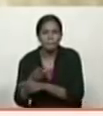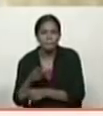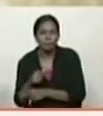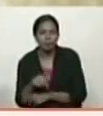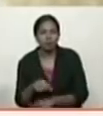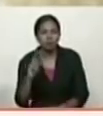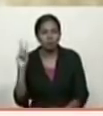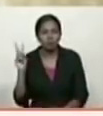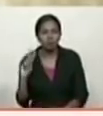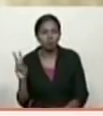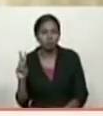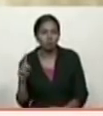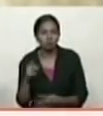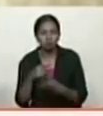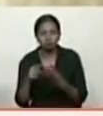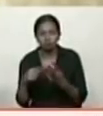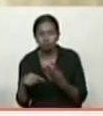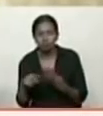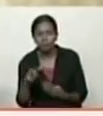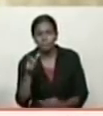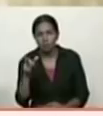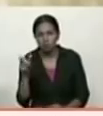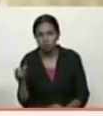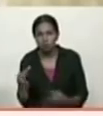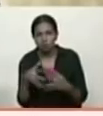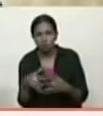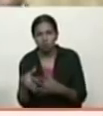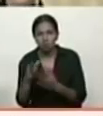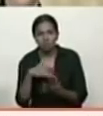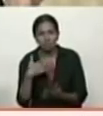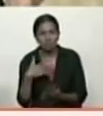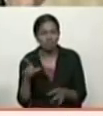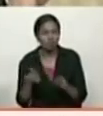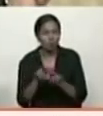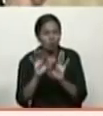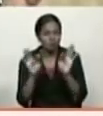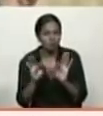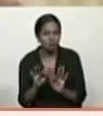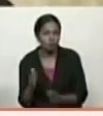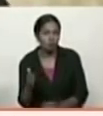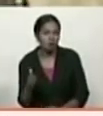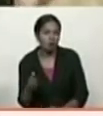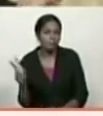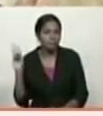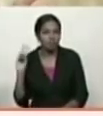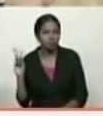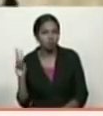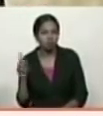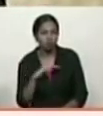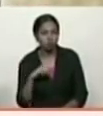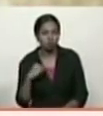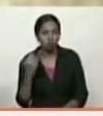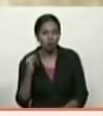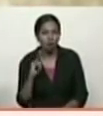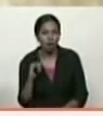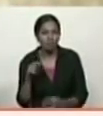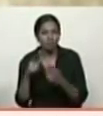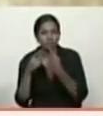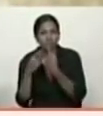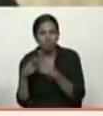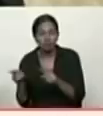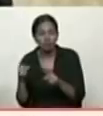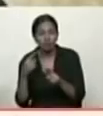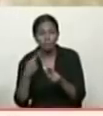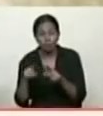Pence, del señor Pompeo, y que se sienten como venezolanos patriotas, con todas las diferencias que haya. Tenemos muchas diferencias, pero de que podemos llegar a